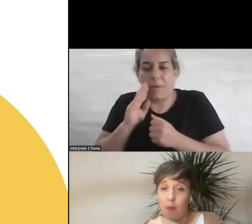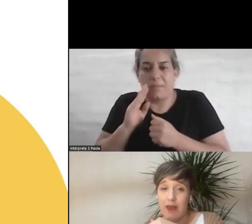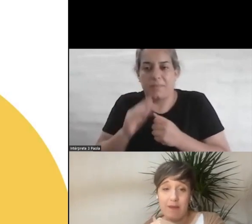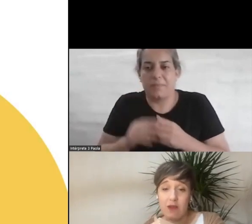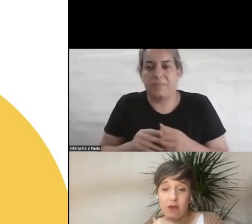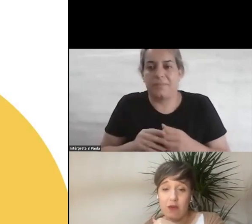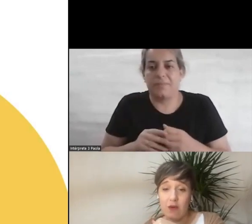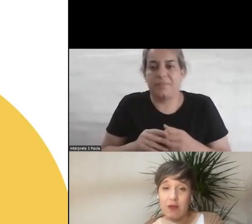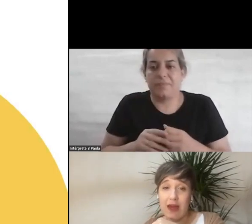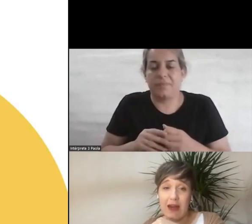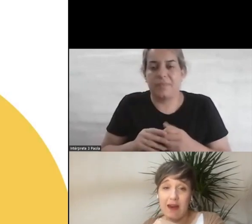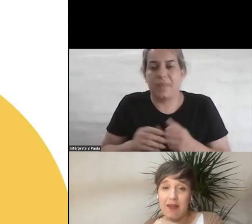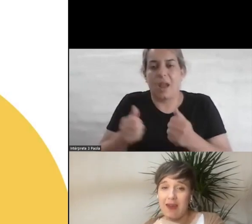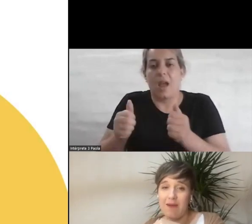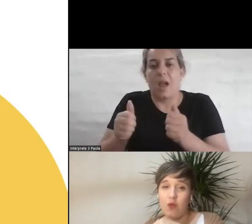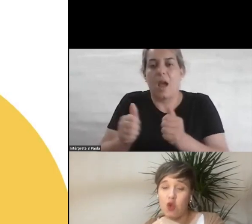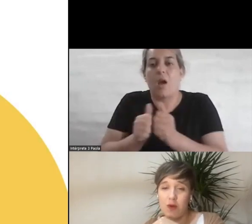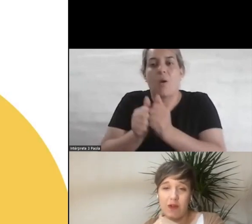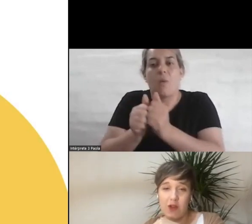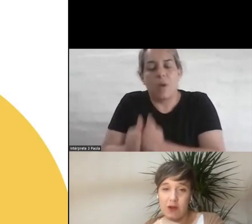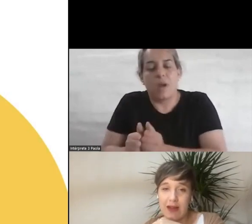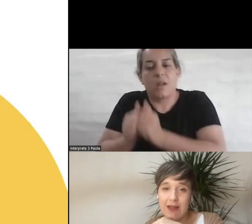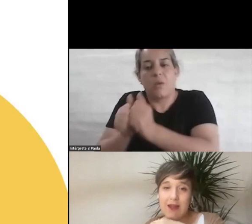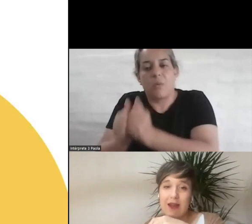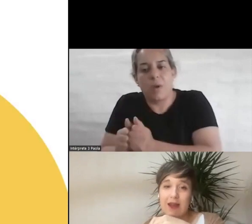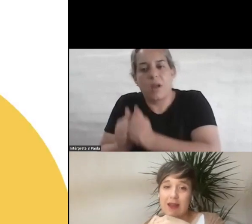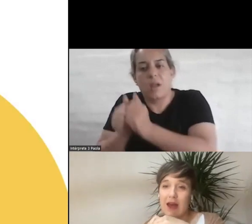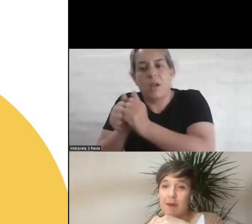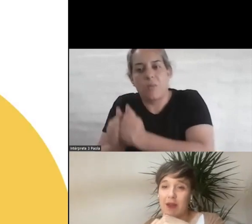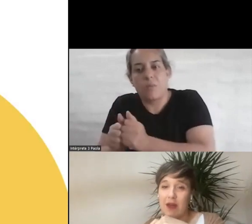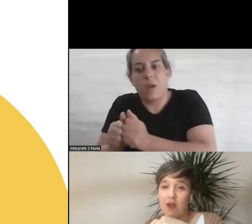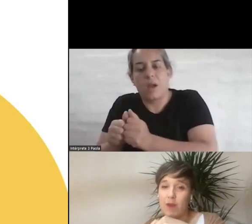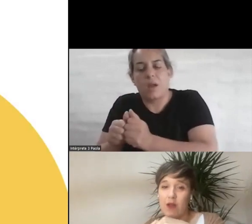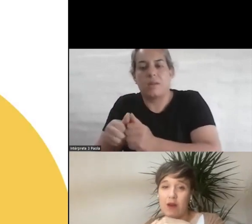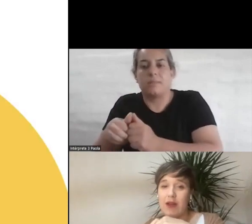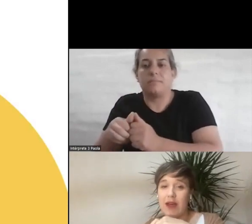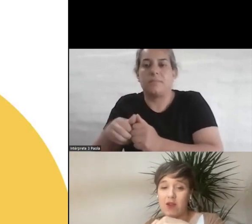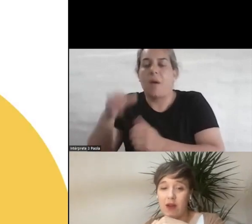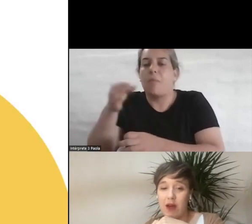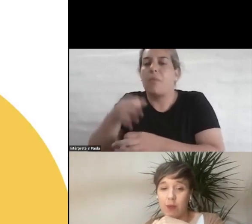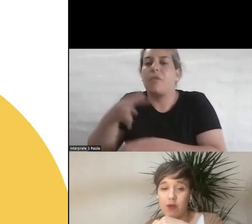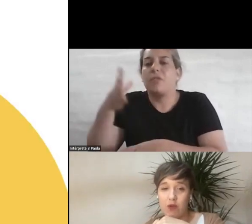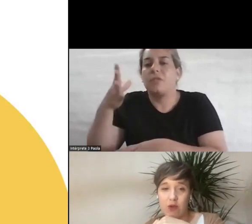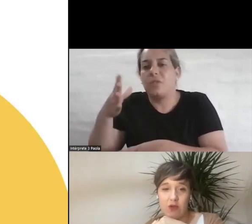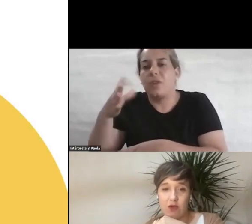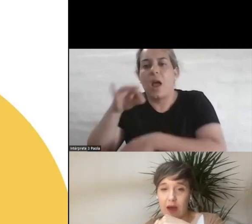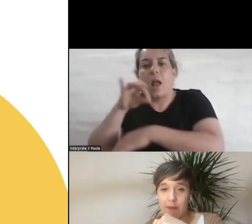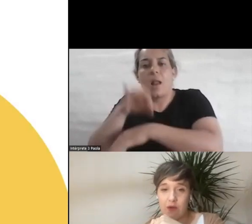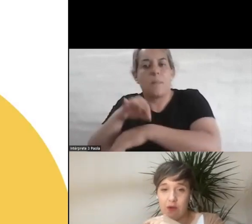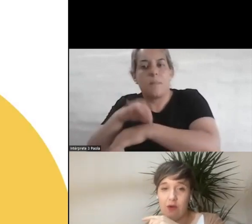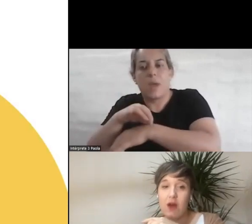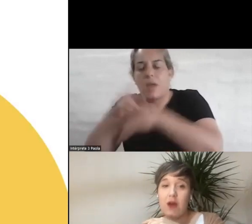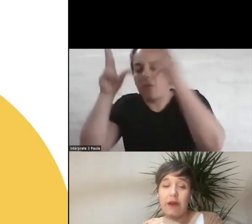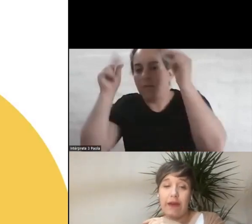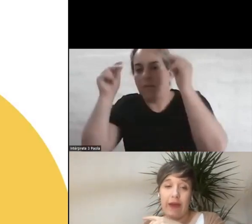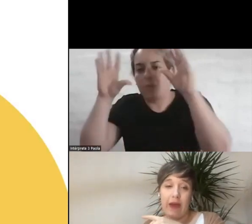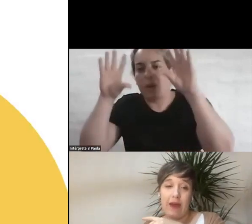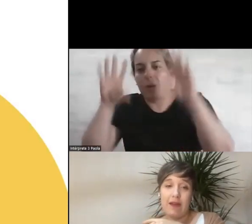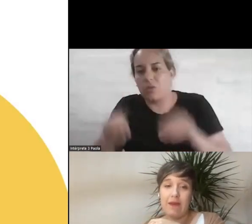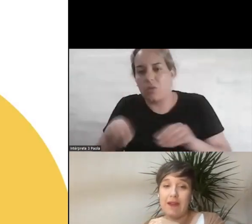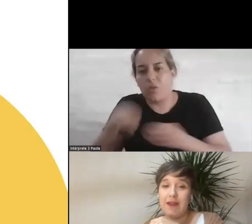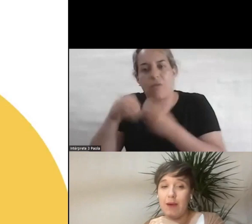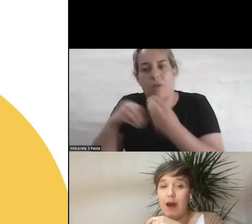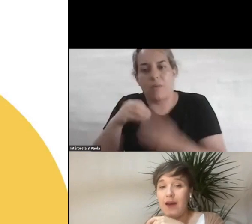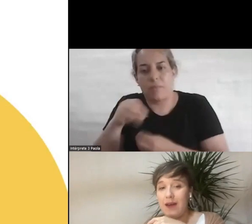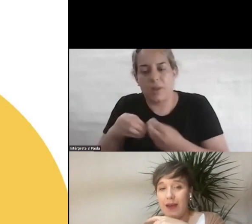el acompañamiento de calidad de muchos profesionales que están capacitados para ayudarnos a gestionar pues, todos estos cambios, ¿no?